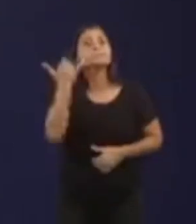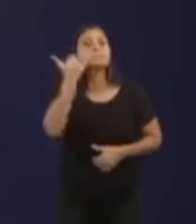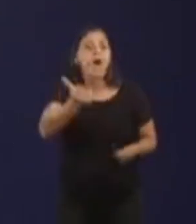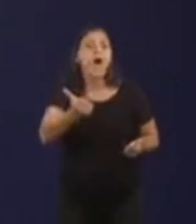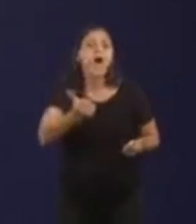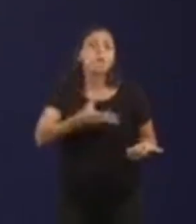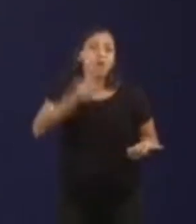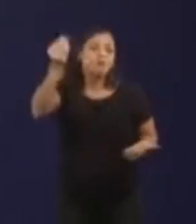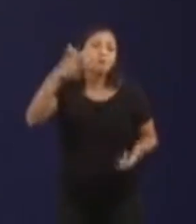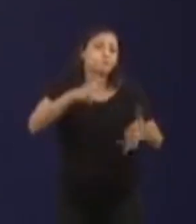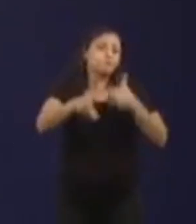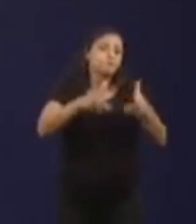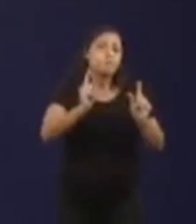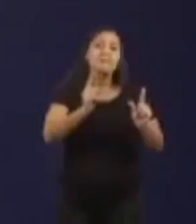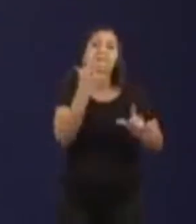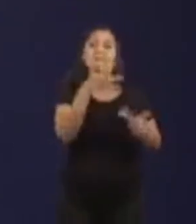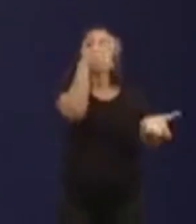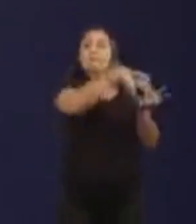oportunidades